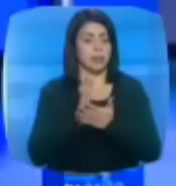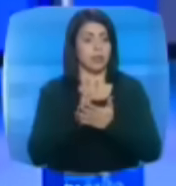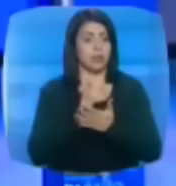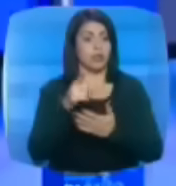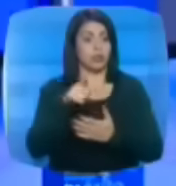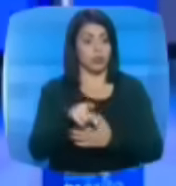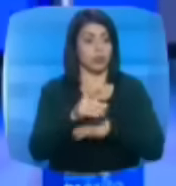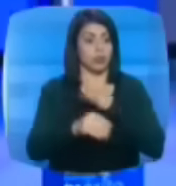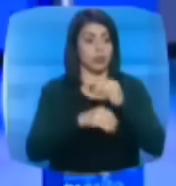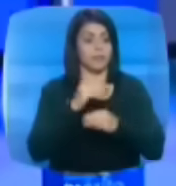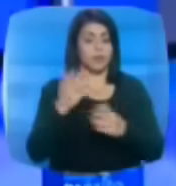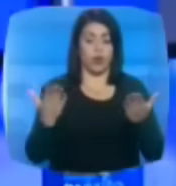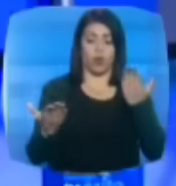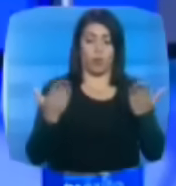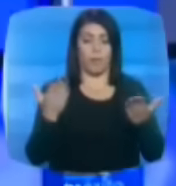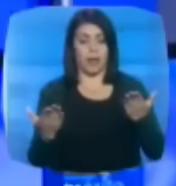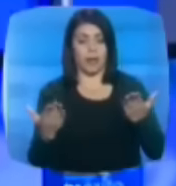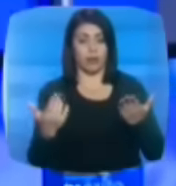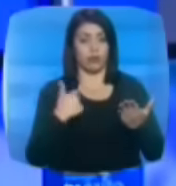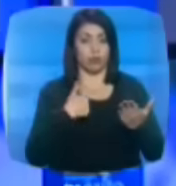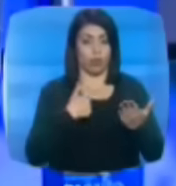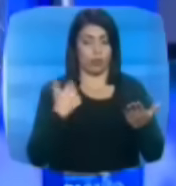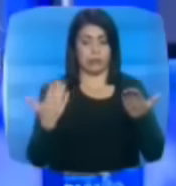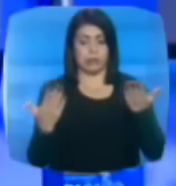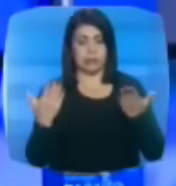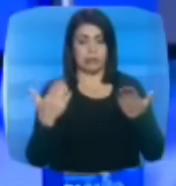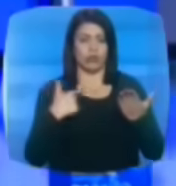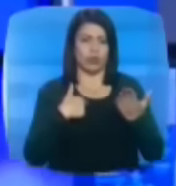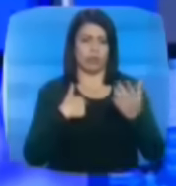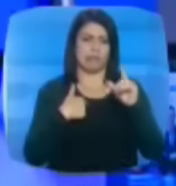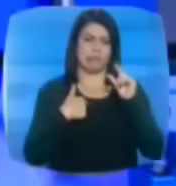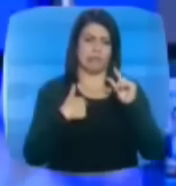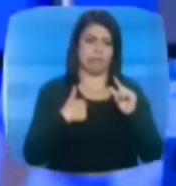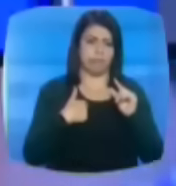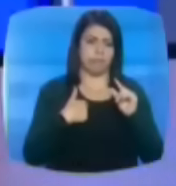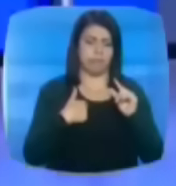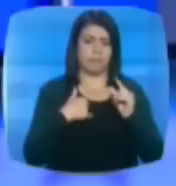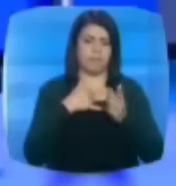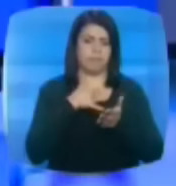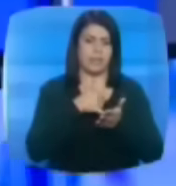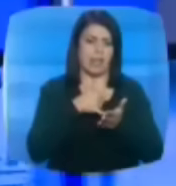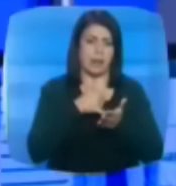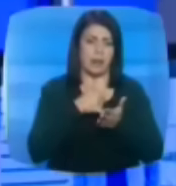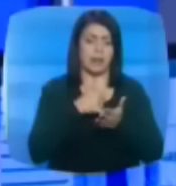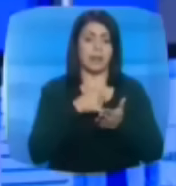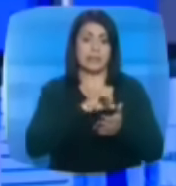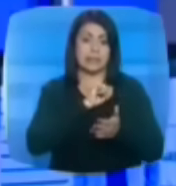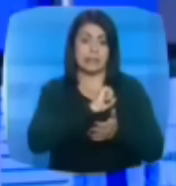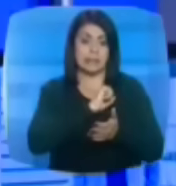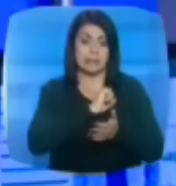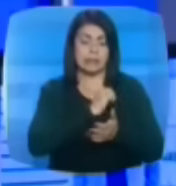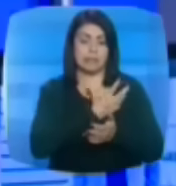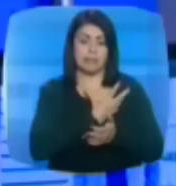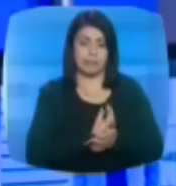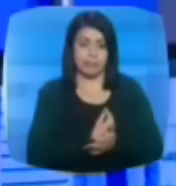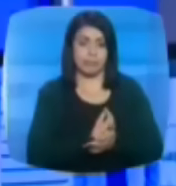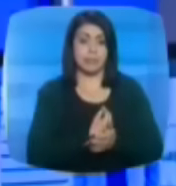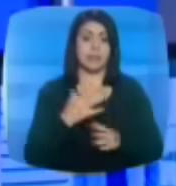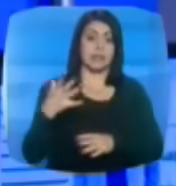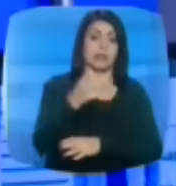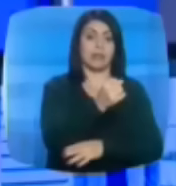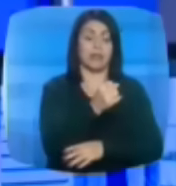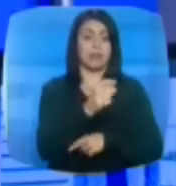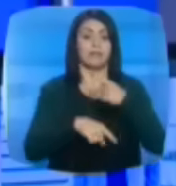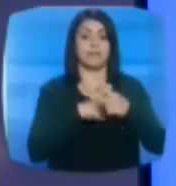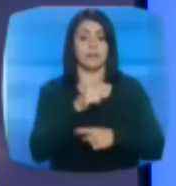cuando tú te comparas, de alguna forma te estás minimizando, te estás reduciendo. Entonces, oye, lograr el éxito es muy complejo, pero